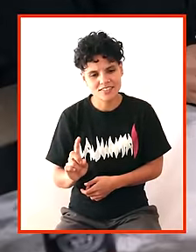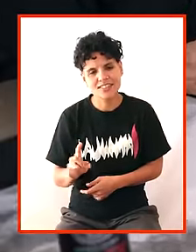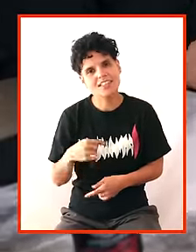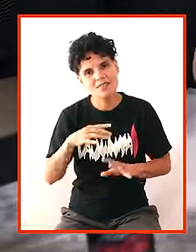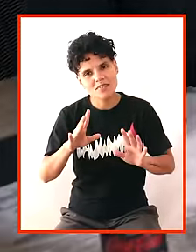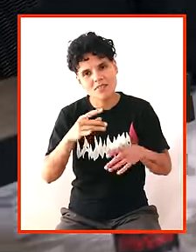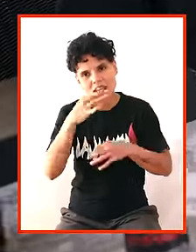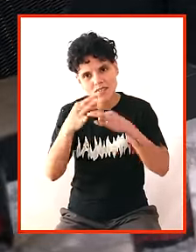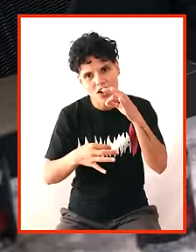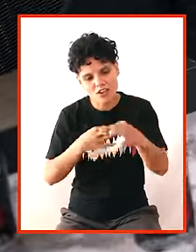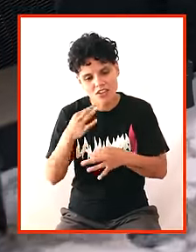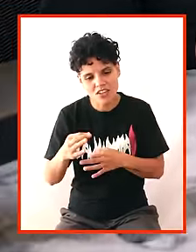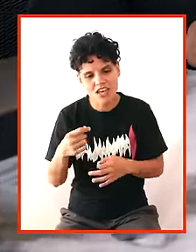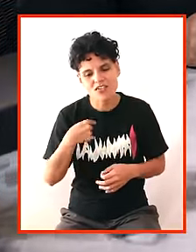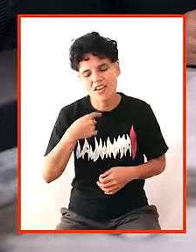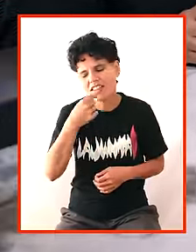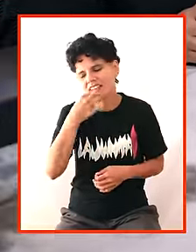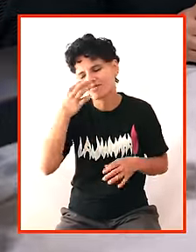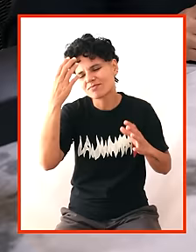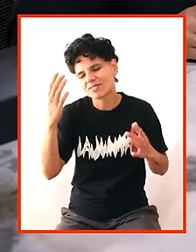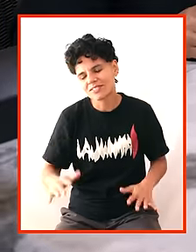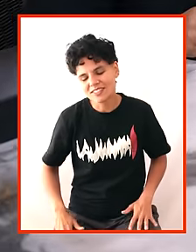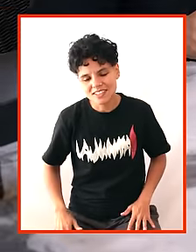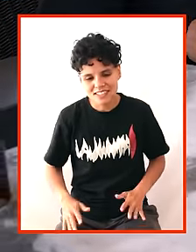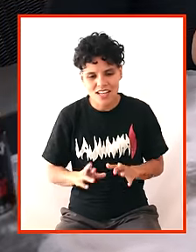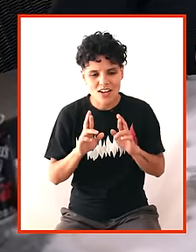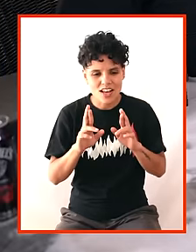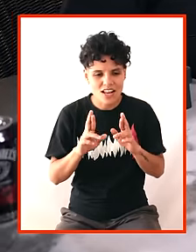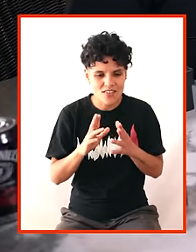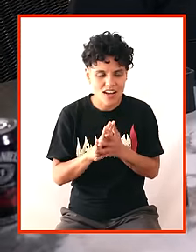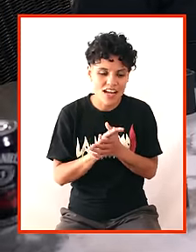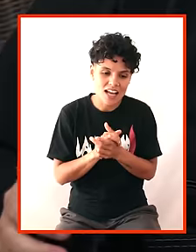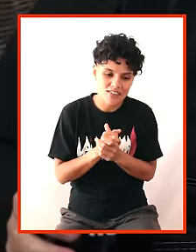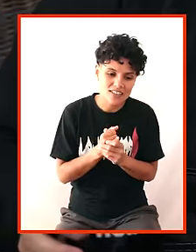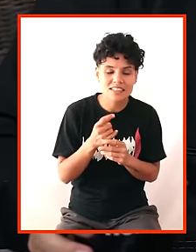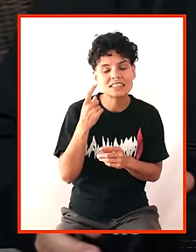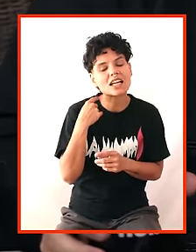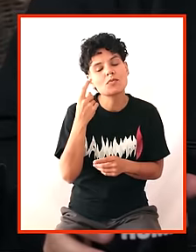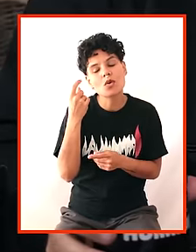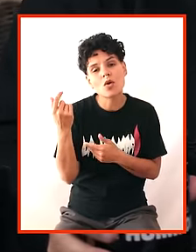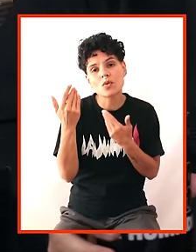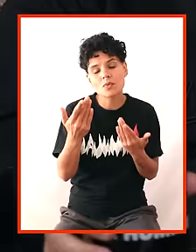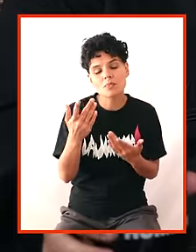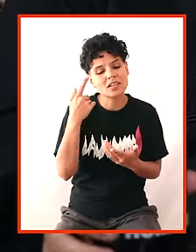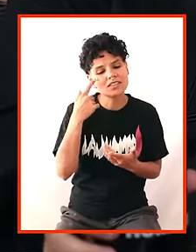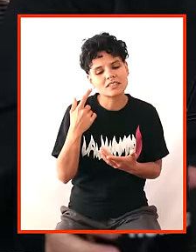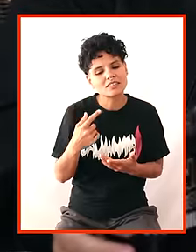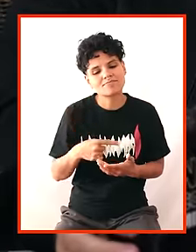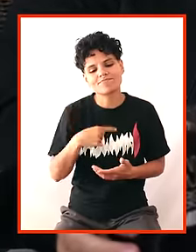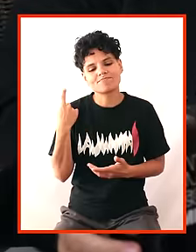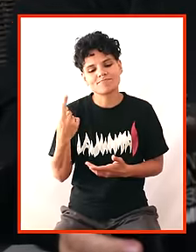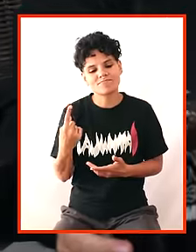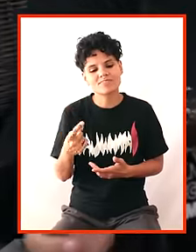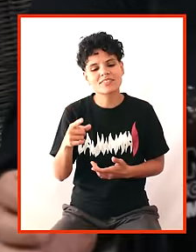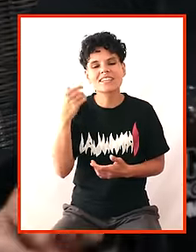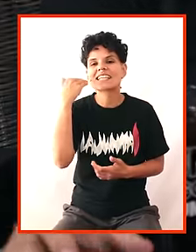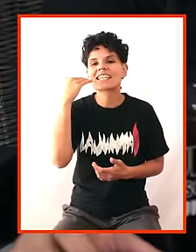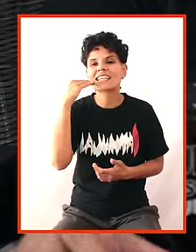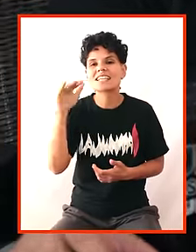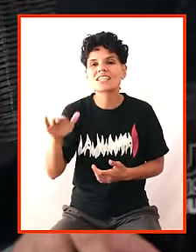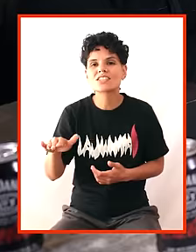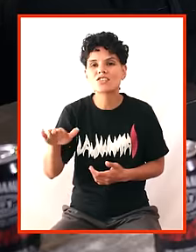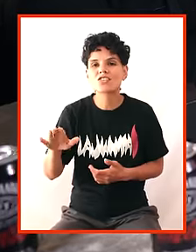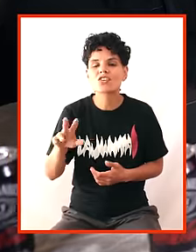cuento. Les teníamos una buena, pero no, en el último minuto se nos cayó. Traíamos al niño que salió en el